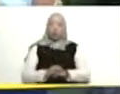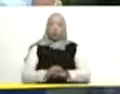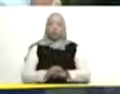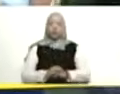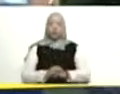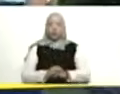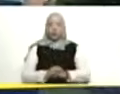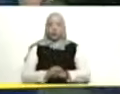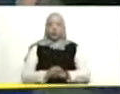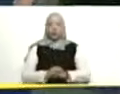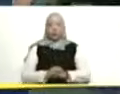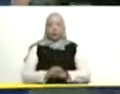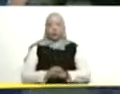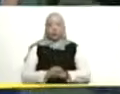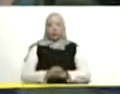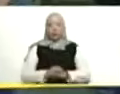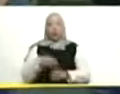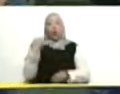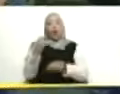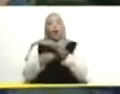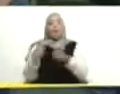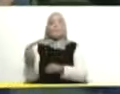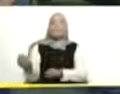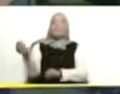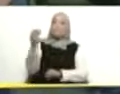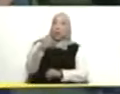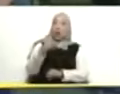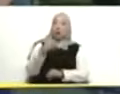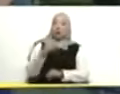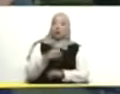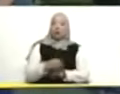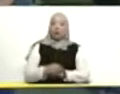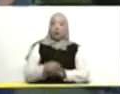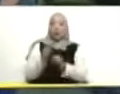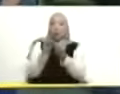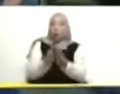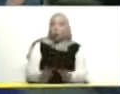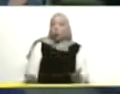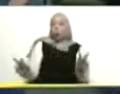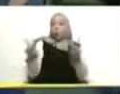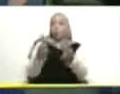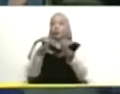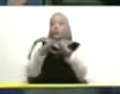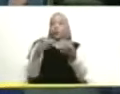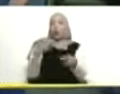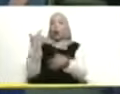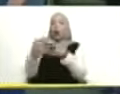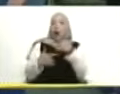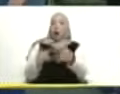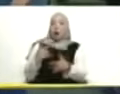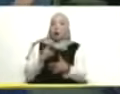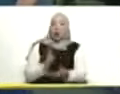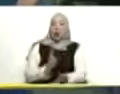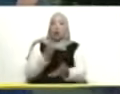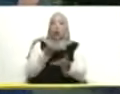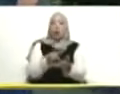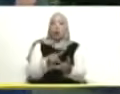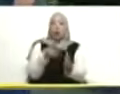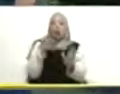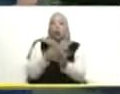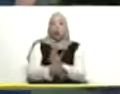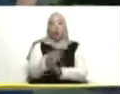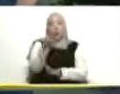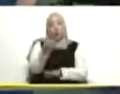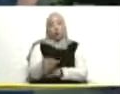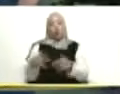¿Ah? Y lo que tiene más virtud es que todo lo que se ha hecho con